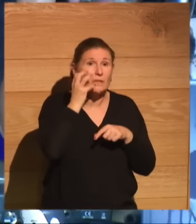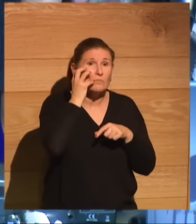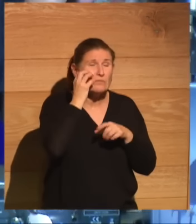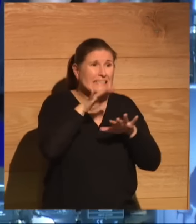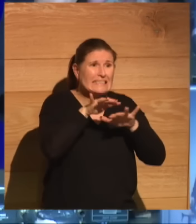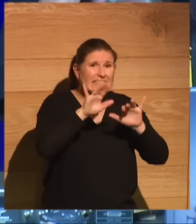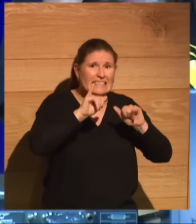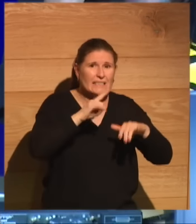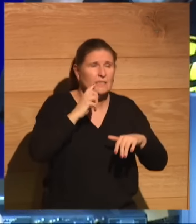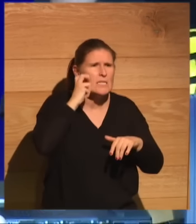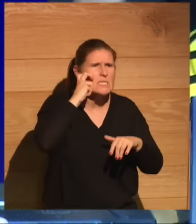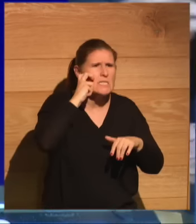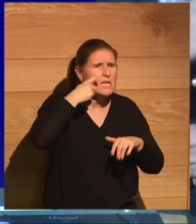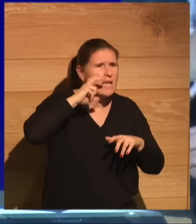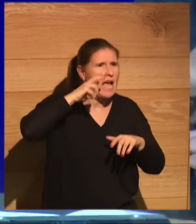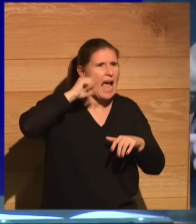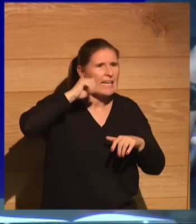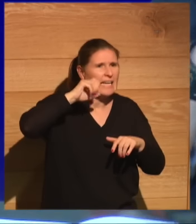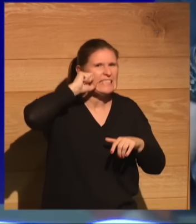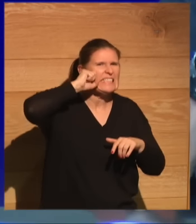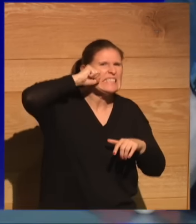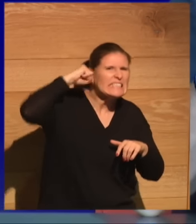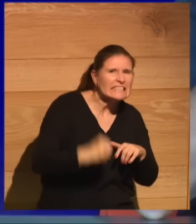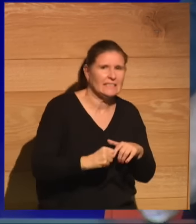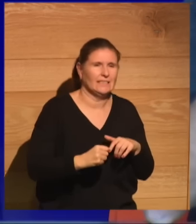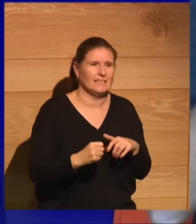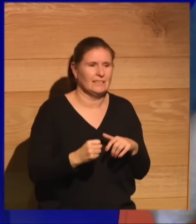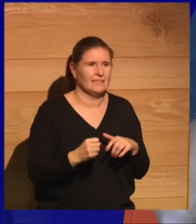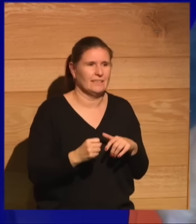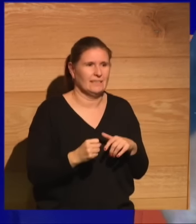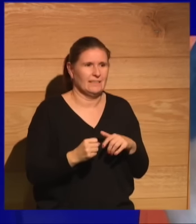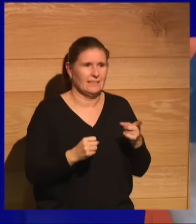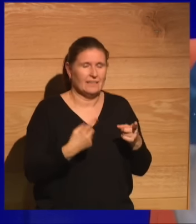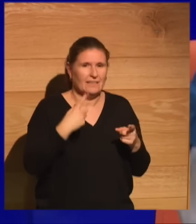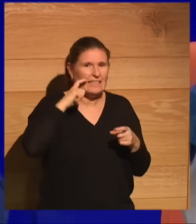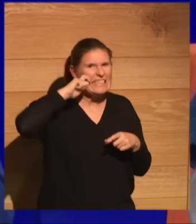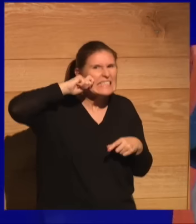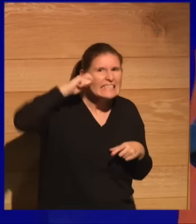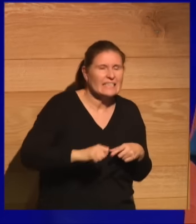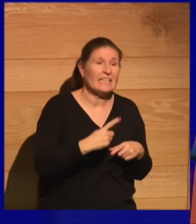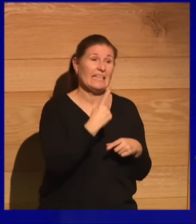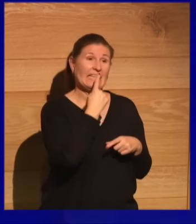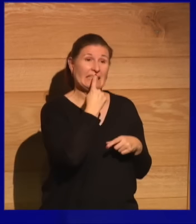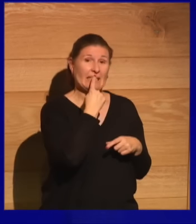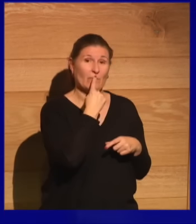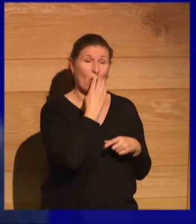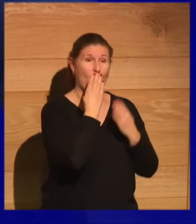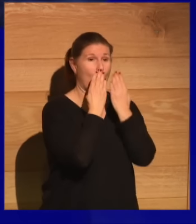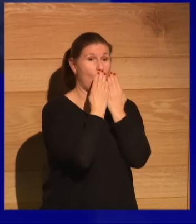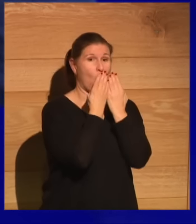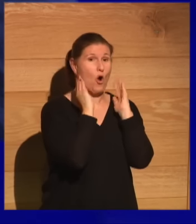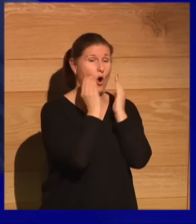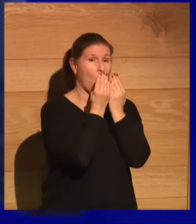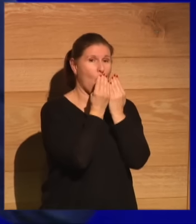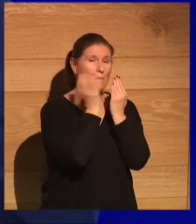dirás, ñaga. Ex novo. Además, la muela del juicio... ¡Qué pedante es Juan! Es que te arranques un incisivo, vale. Pero la muela del juicio que